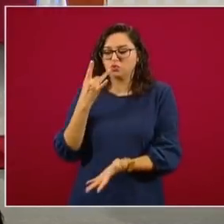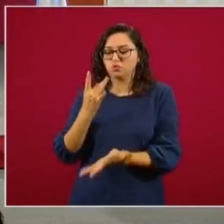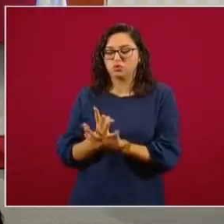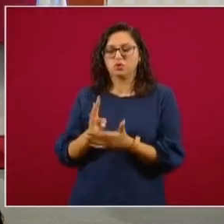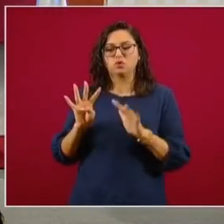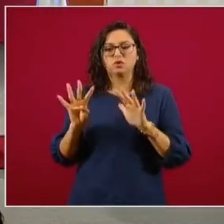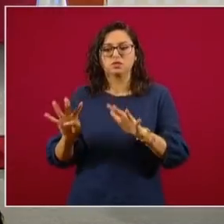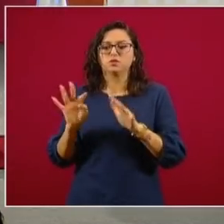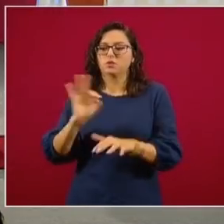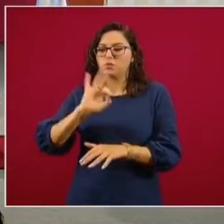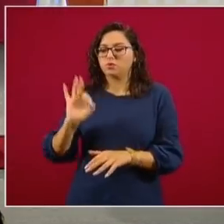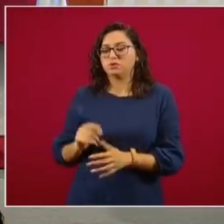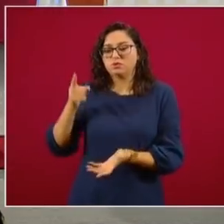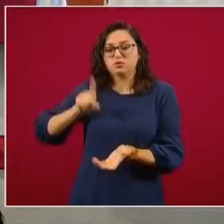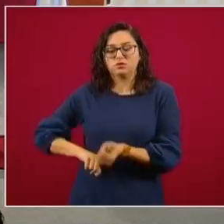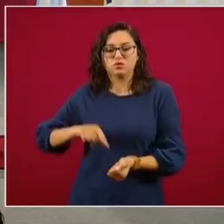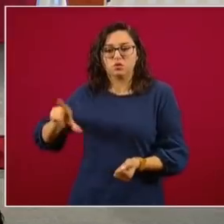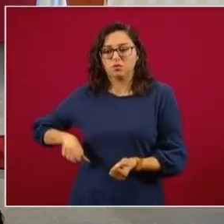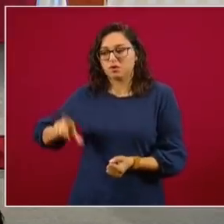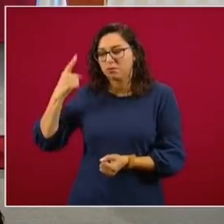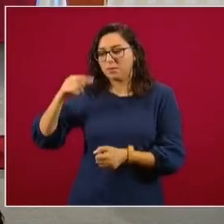19% del total.